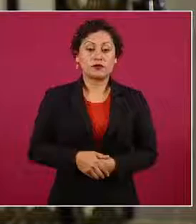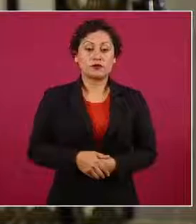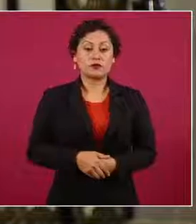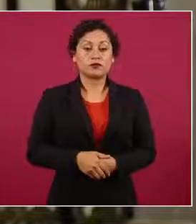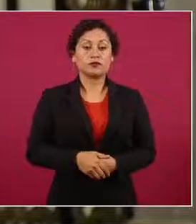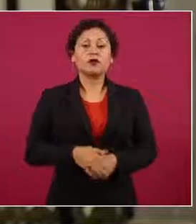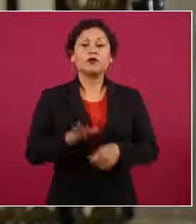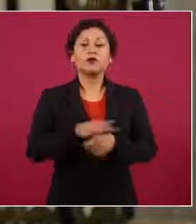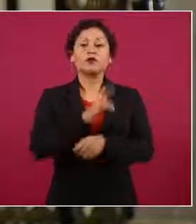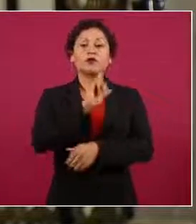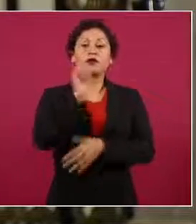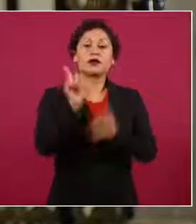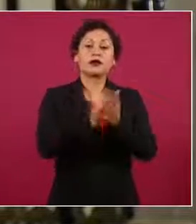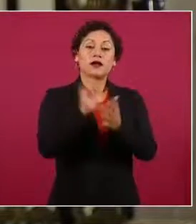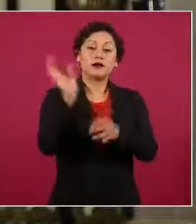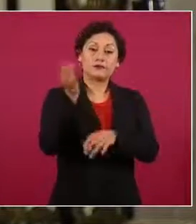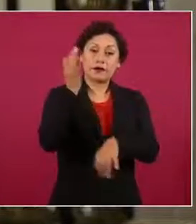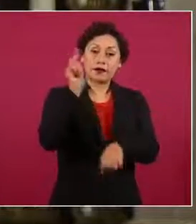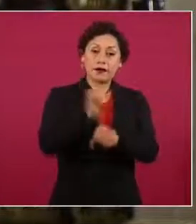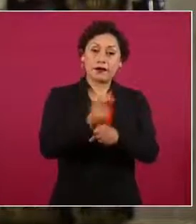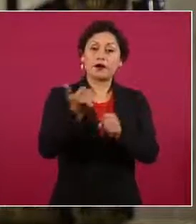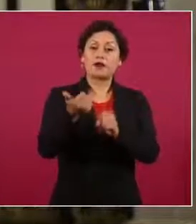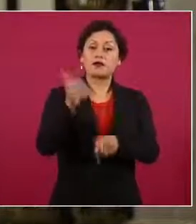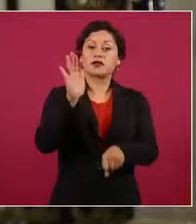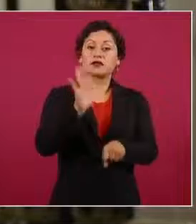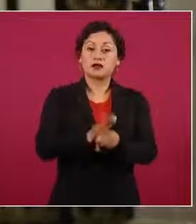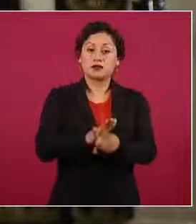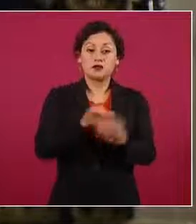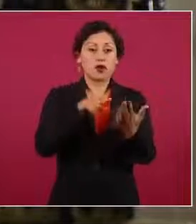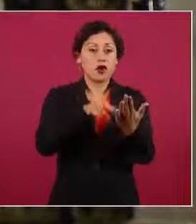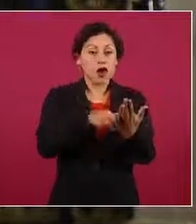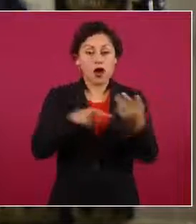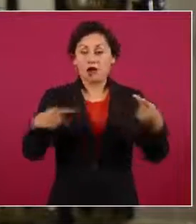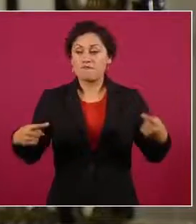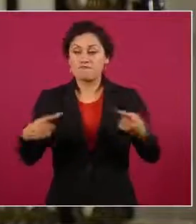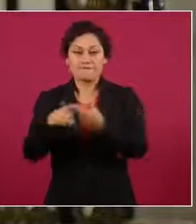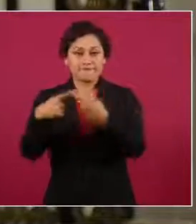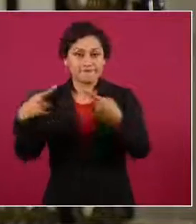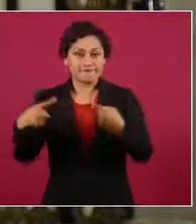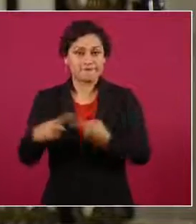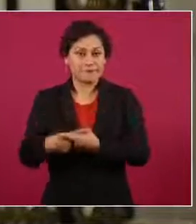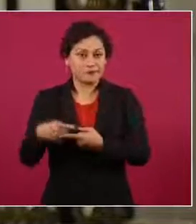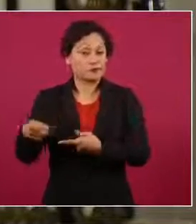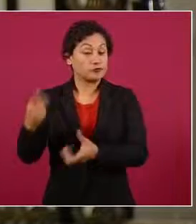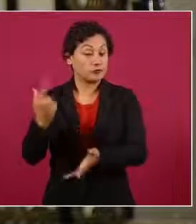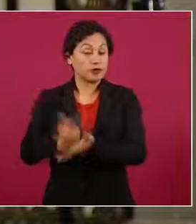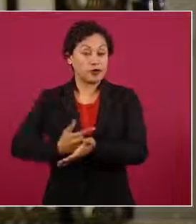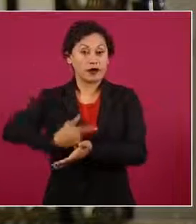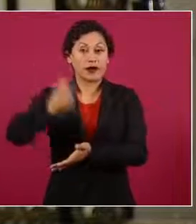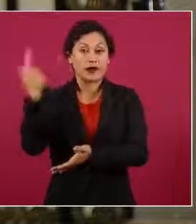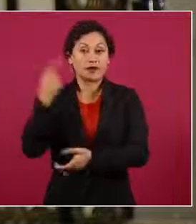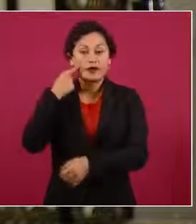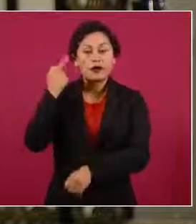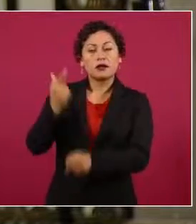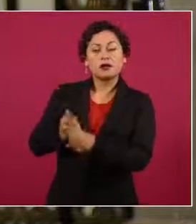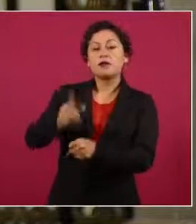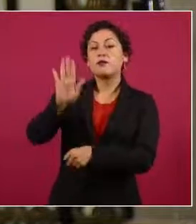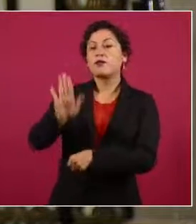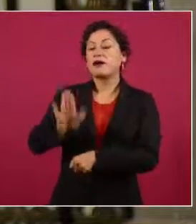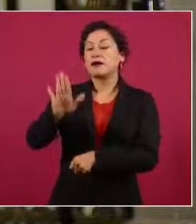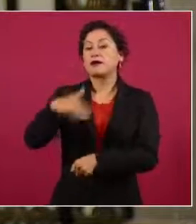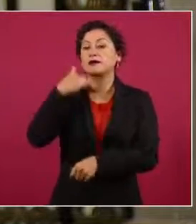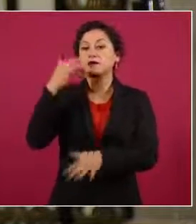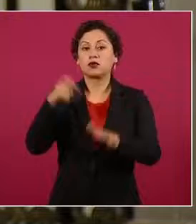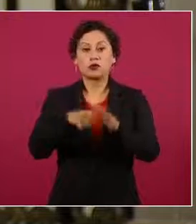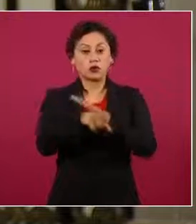según la Ley Federal de Procedimientos Administrativos incurre en una serie de errores sumamente graves Quedan tintes de corrupción por diversos puntos.